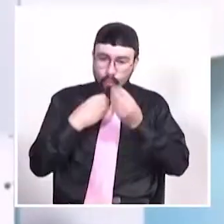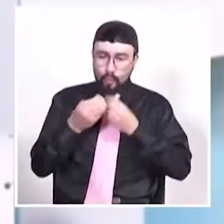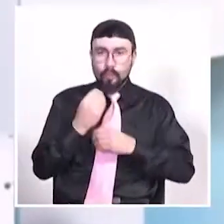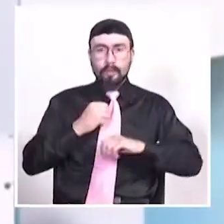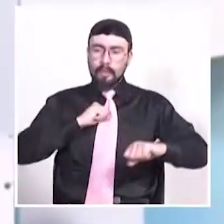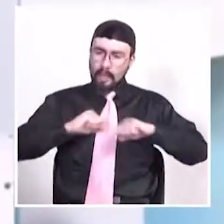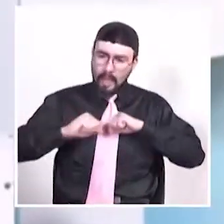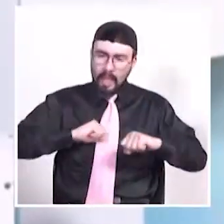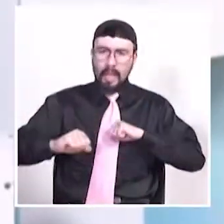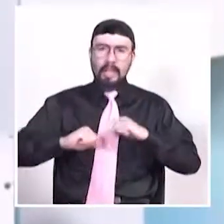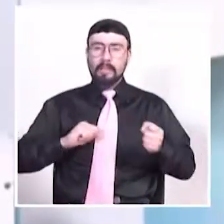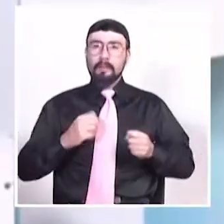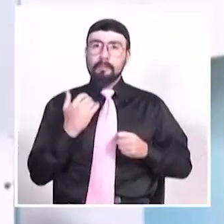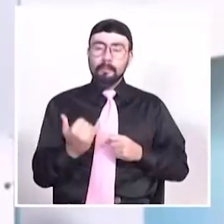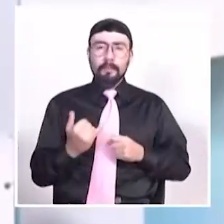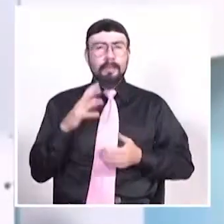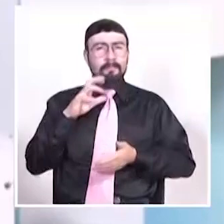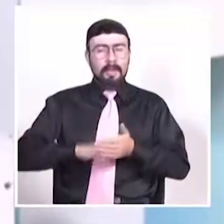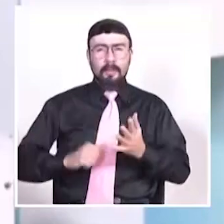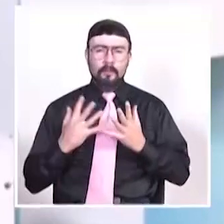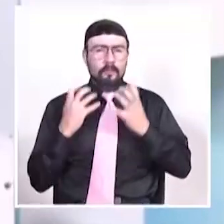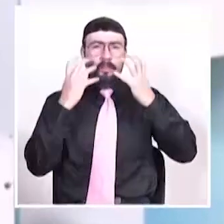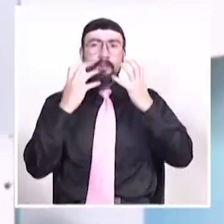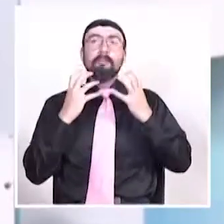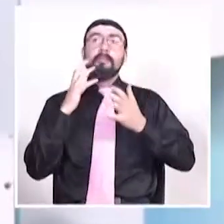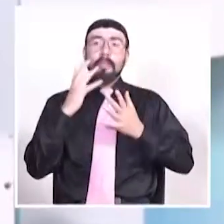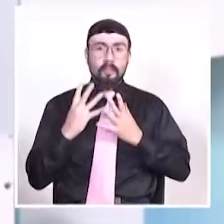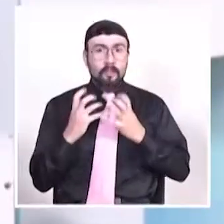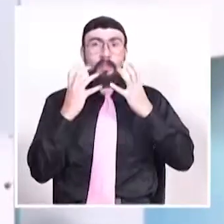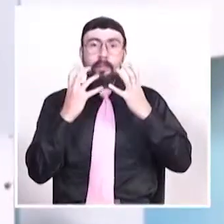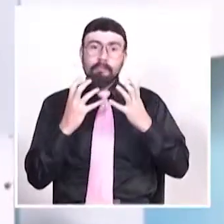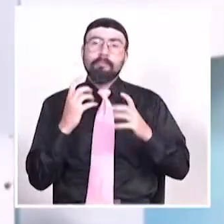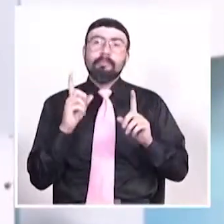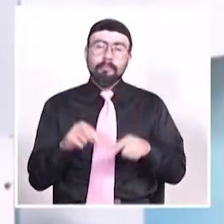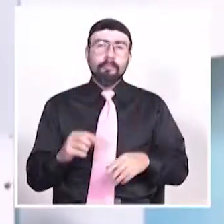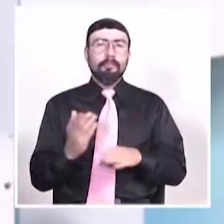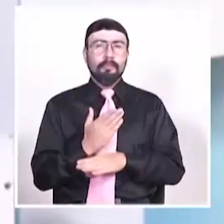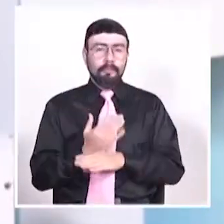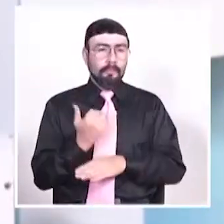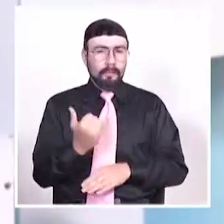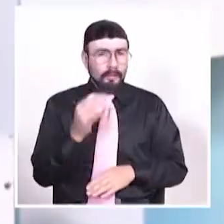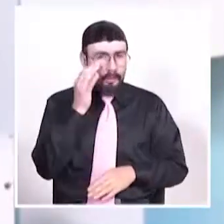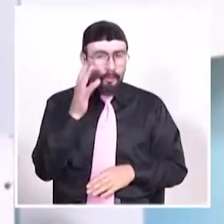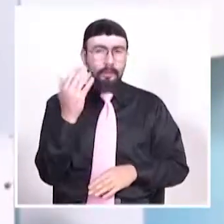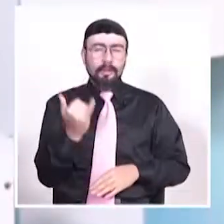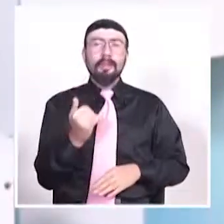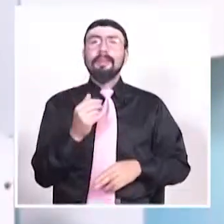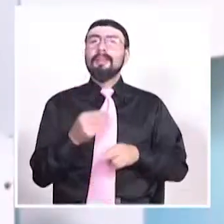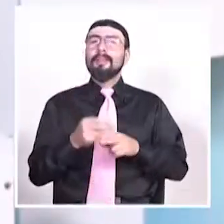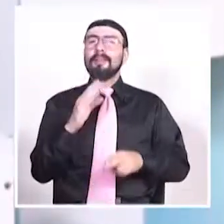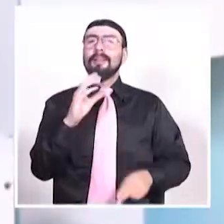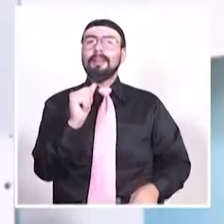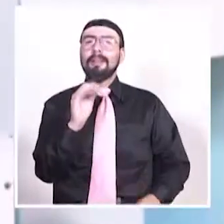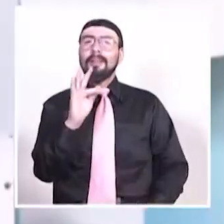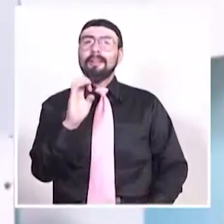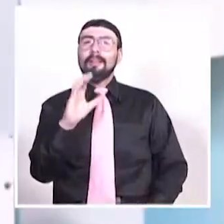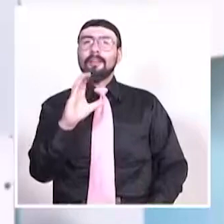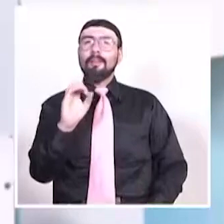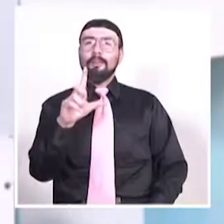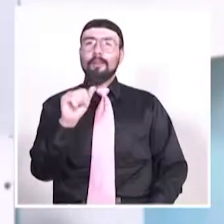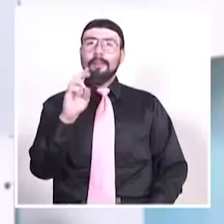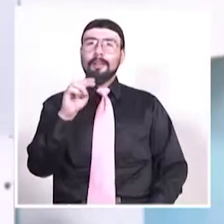ejercicio, con bajarle al estrés, ¿cierto? Porque el estrés también hace que se produzcan catecolaminas. Esas catecolaminas hacen que